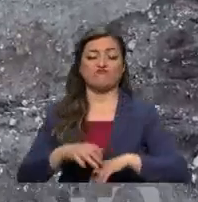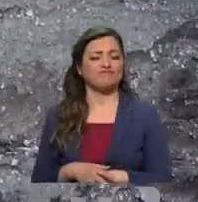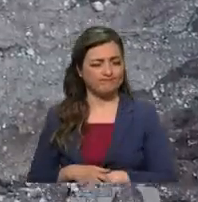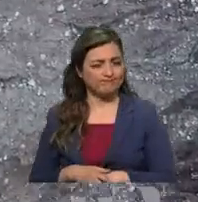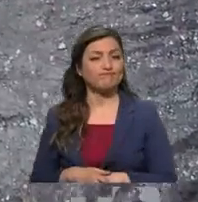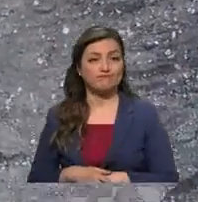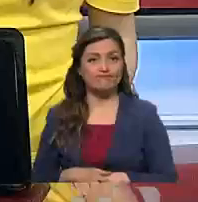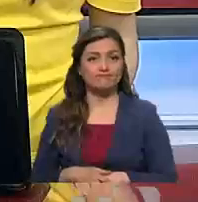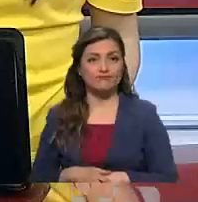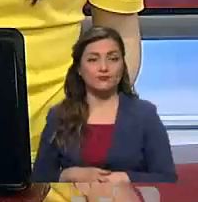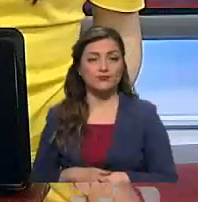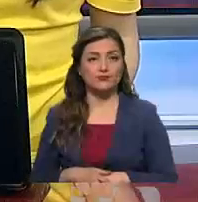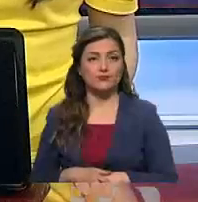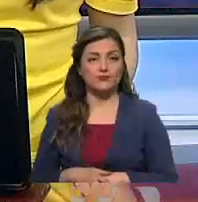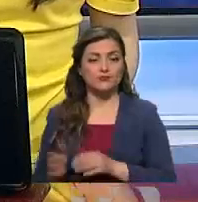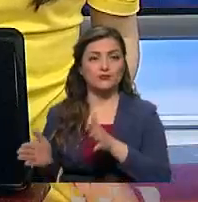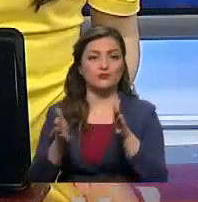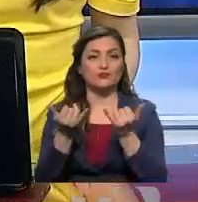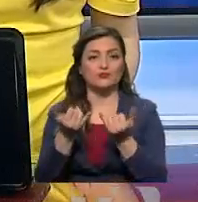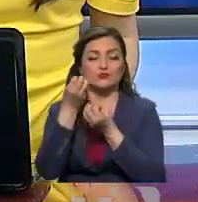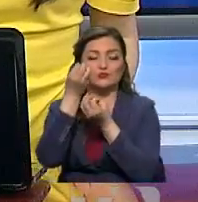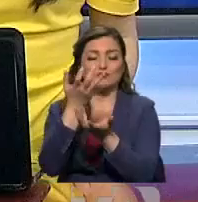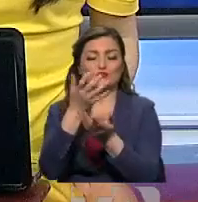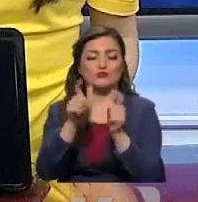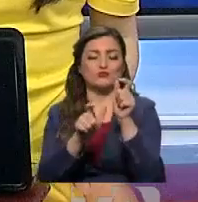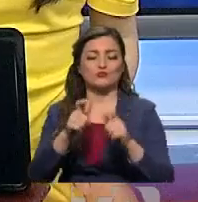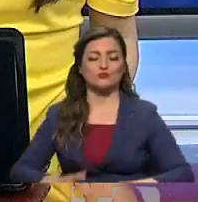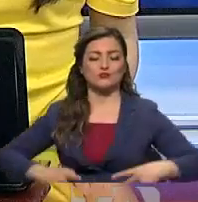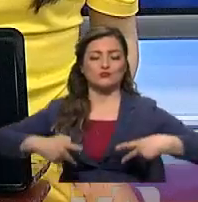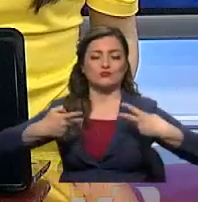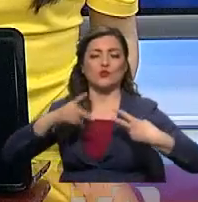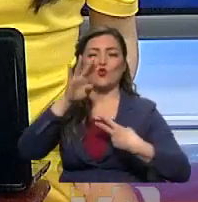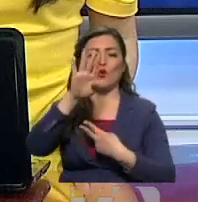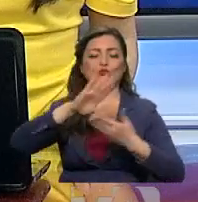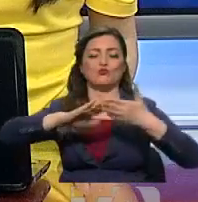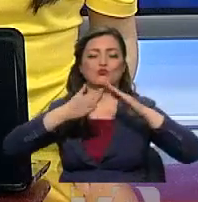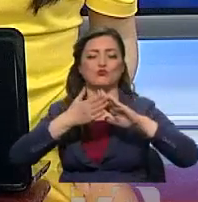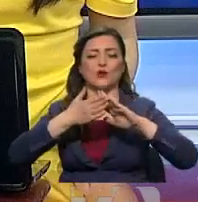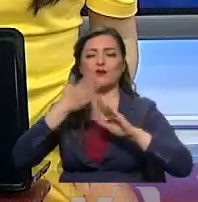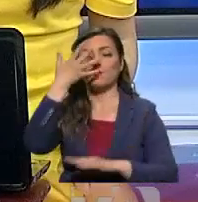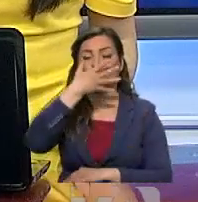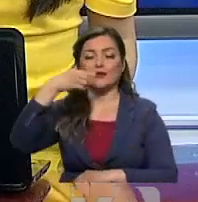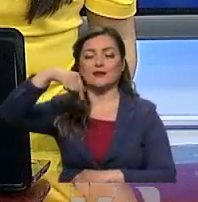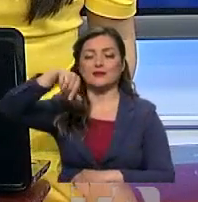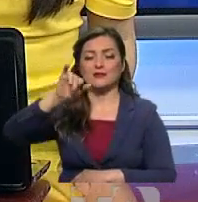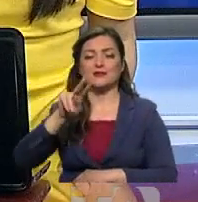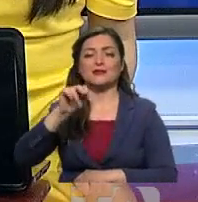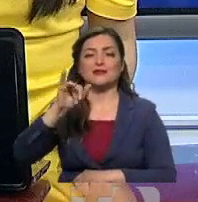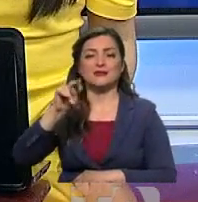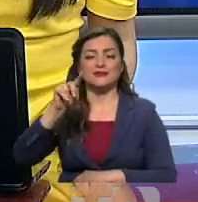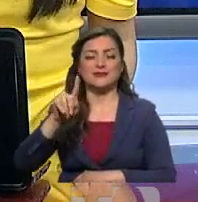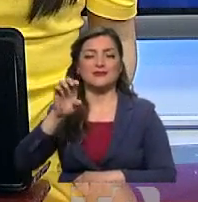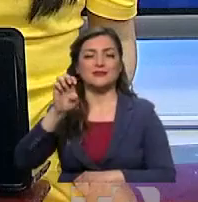Merizalde, 24 horas. Ahora les contamos que moradores de 4 comunidades en Quinindé, Esmeraldas, reclaman